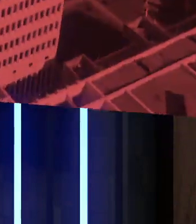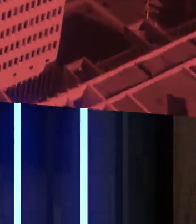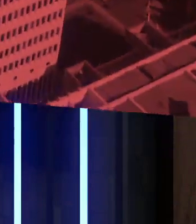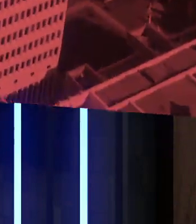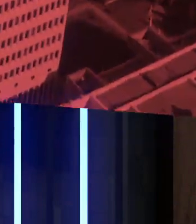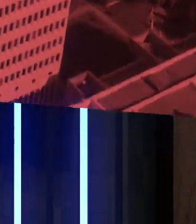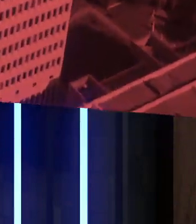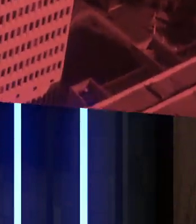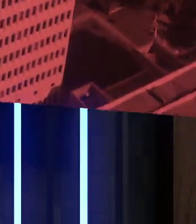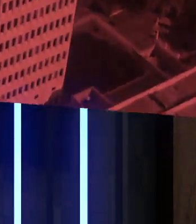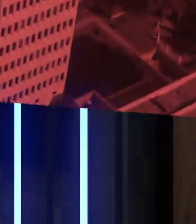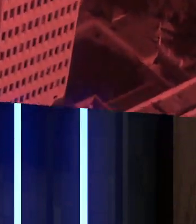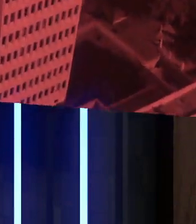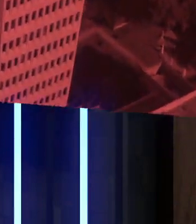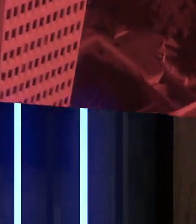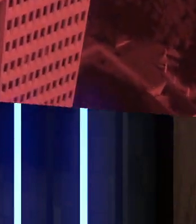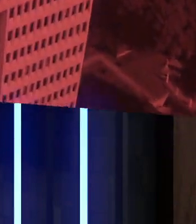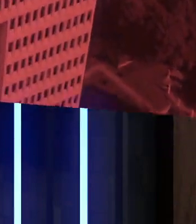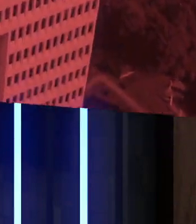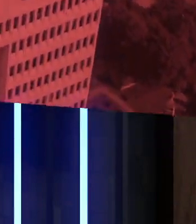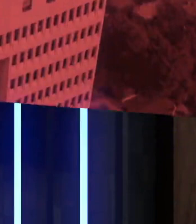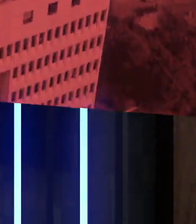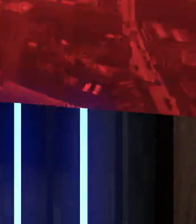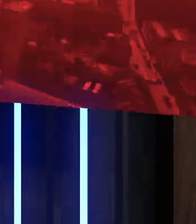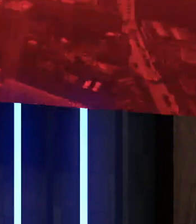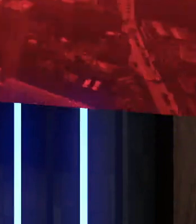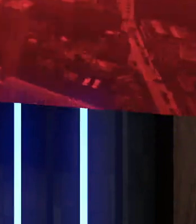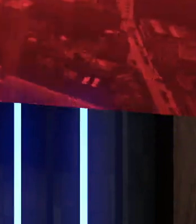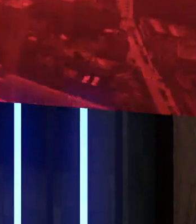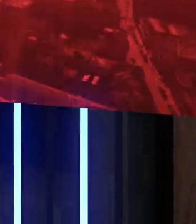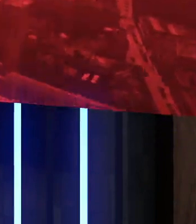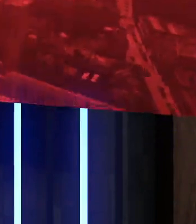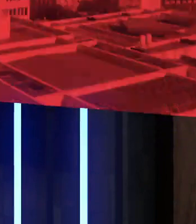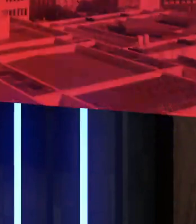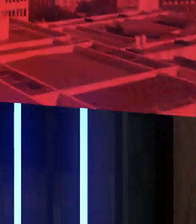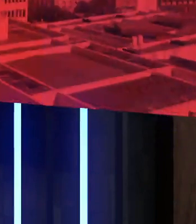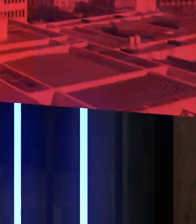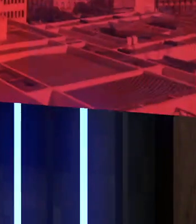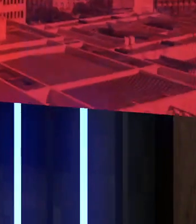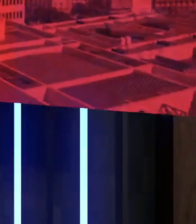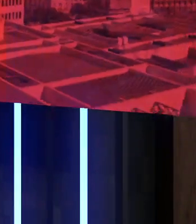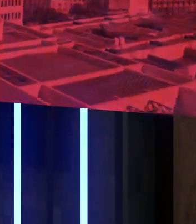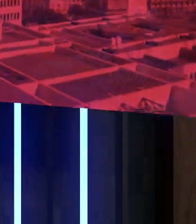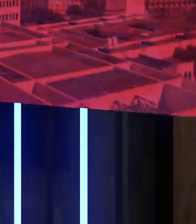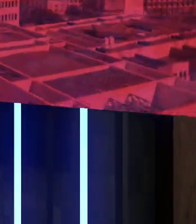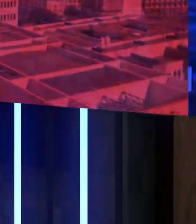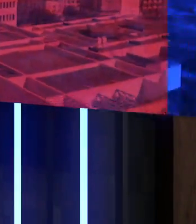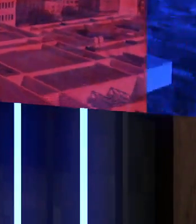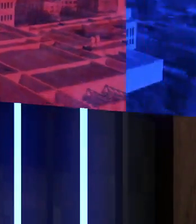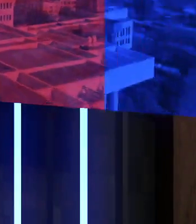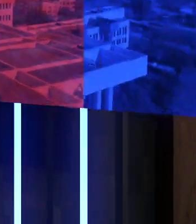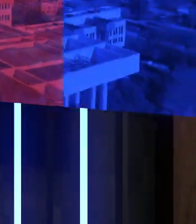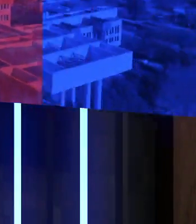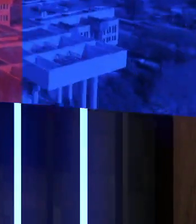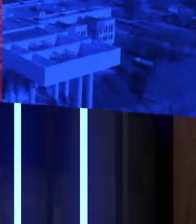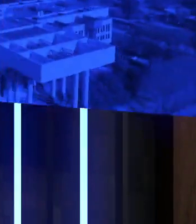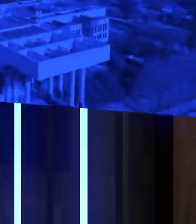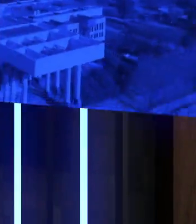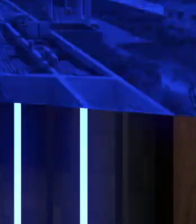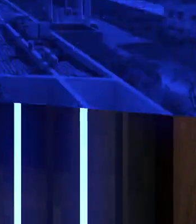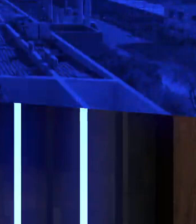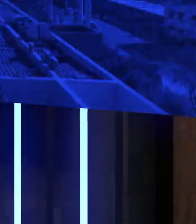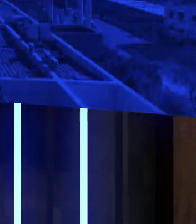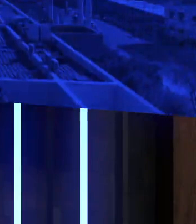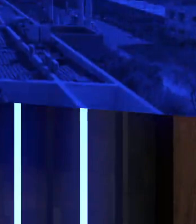qué medidas propone para mejorar la coordinación y la información estadística en relación con las personas que acceden a las políticas,